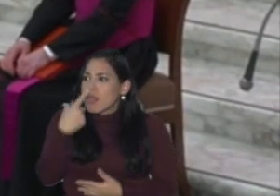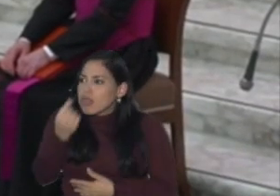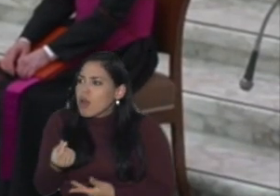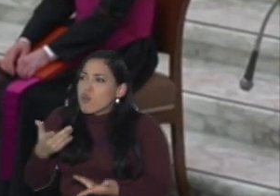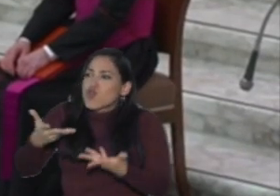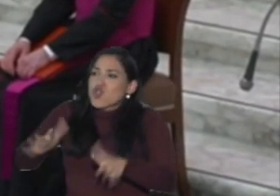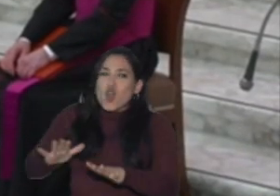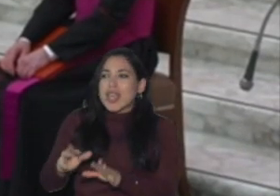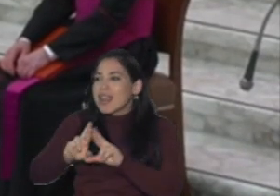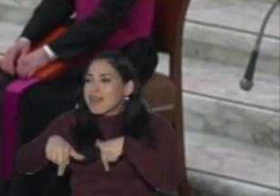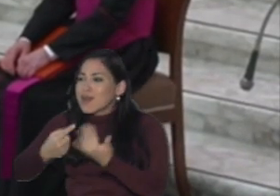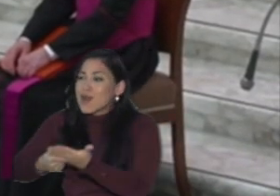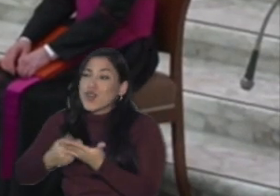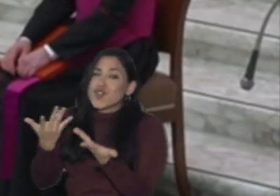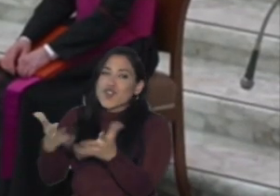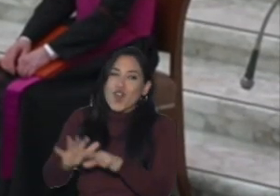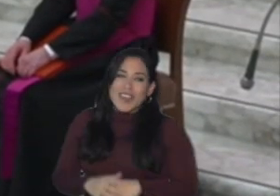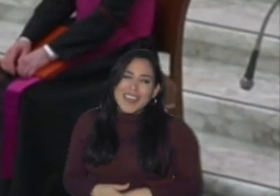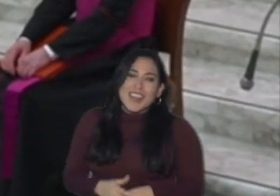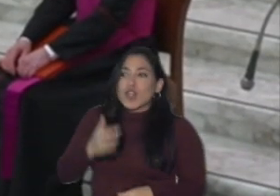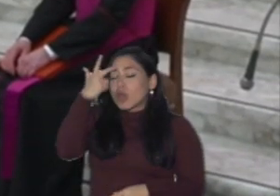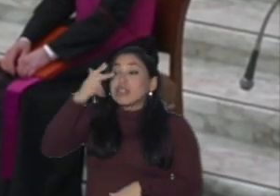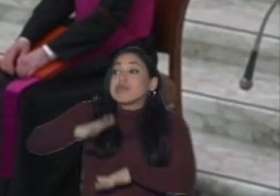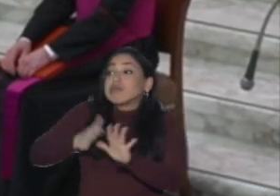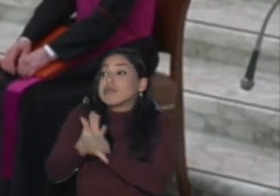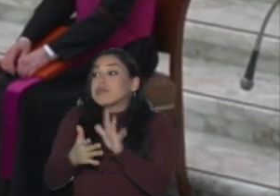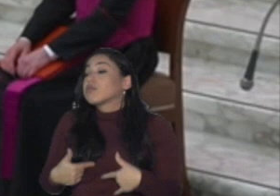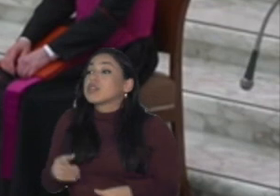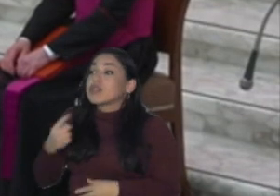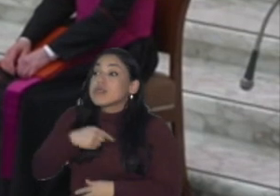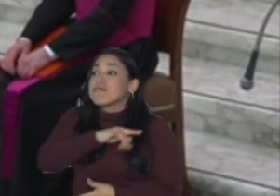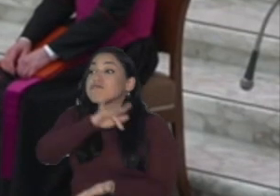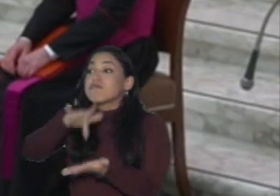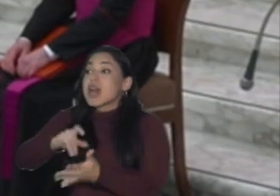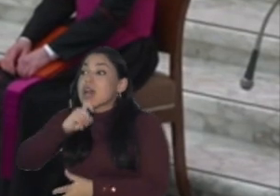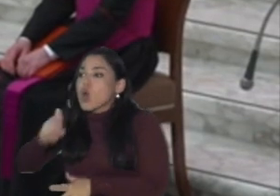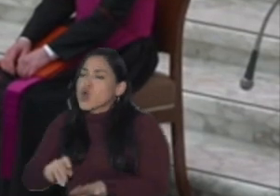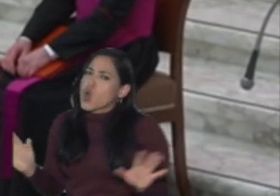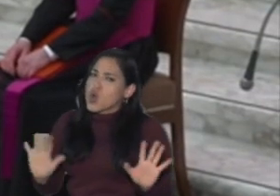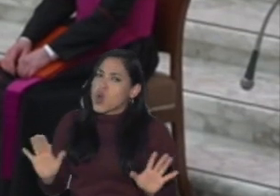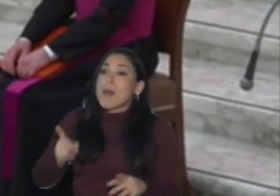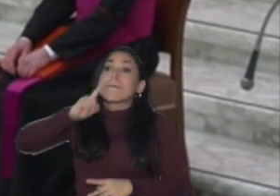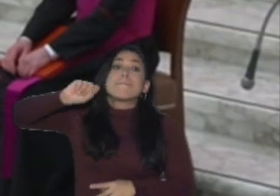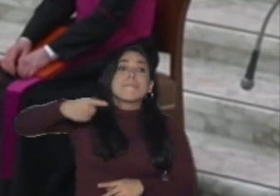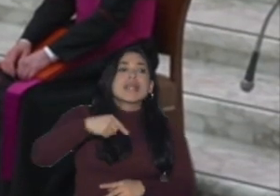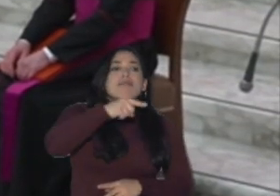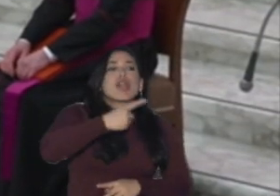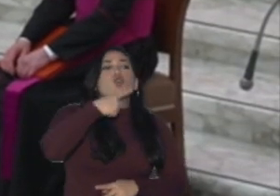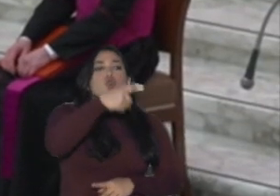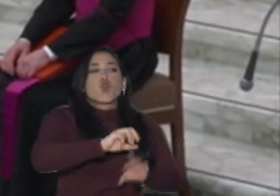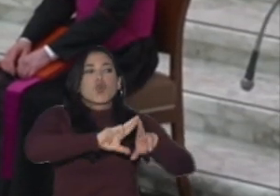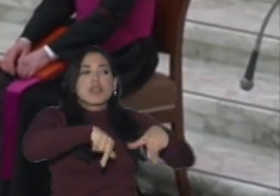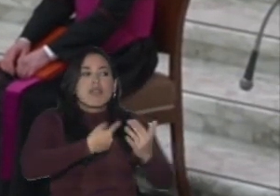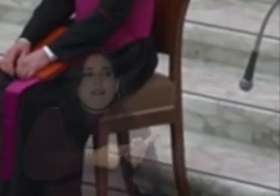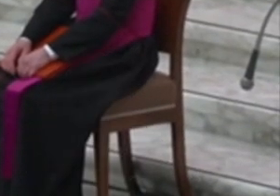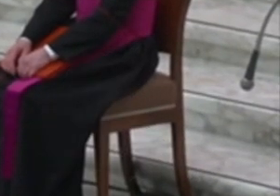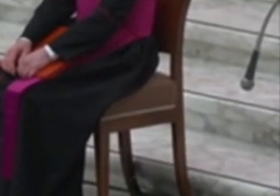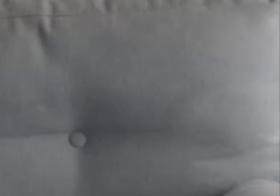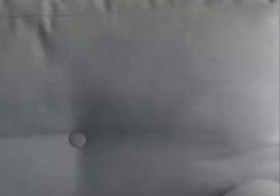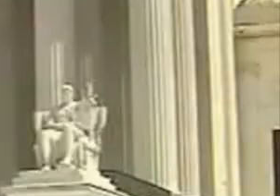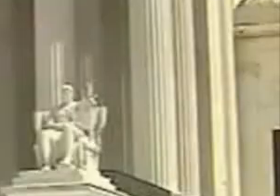y no quiere tener esta reunión y por el momento aseguró que no irá a Ucrania, advirtiendo que primero debe ir a Moscú para reunirse con